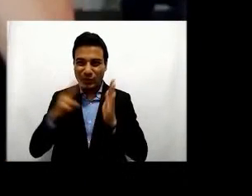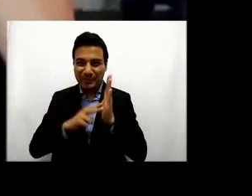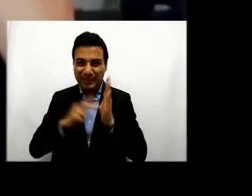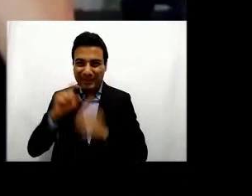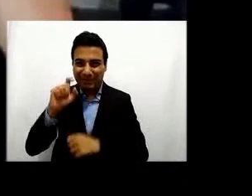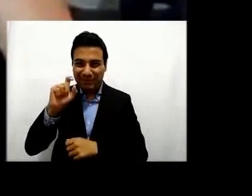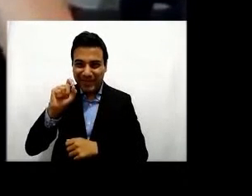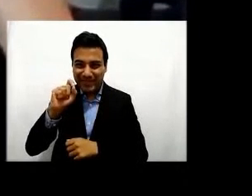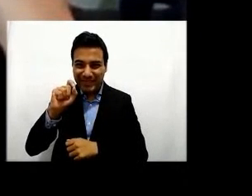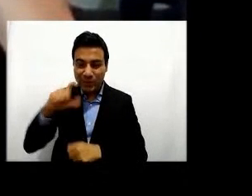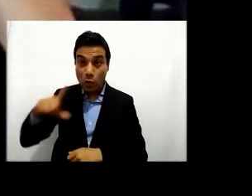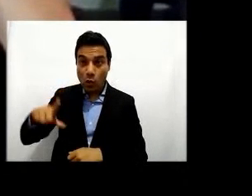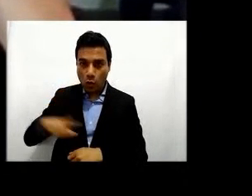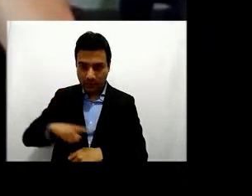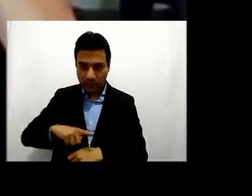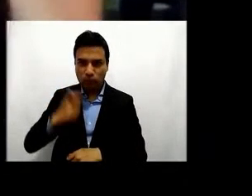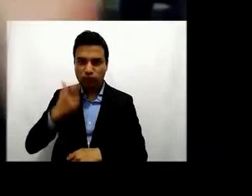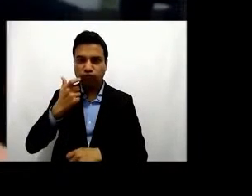mejor el impulso